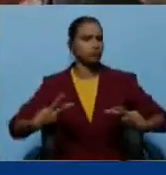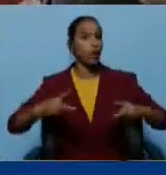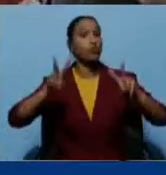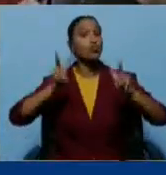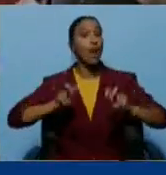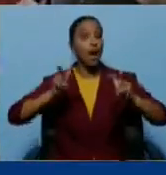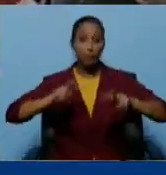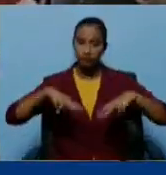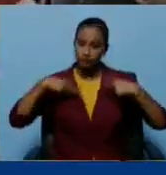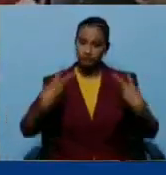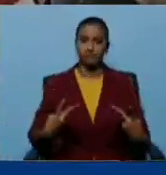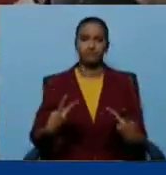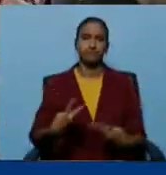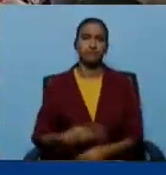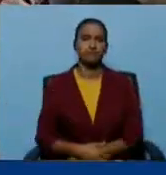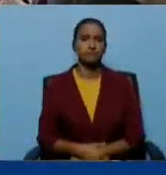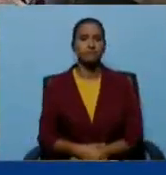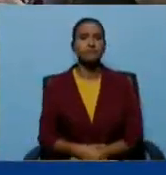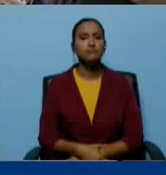autocambiarnos.